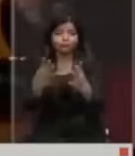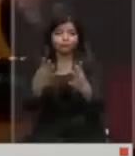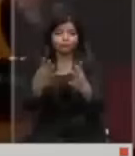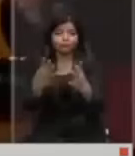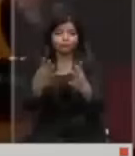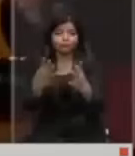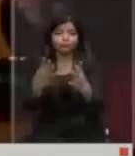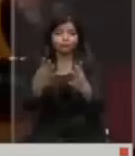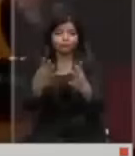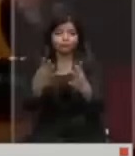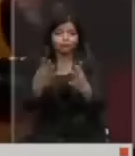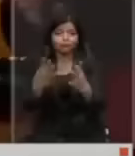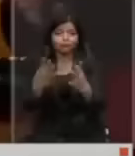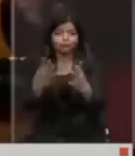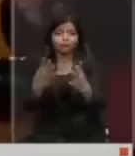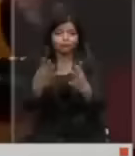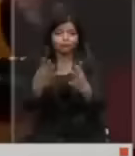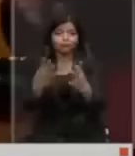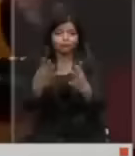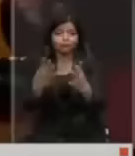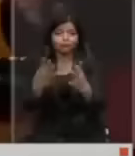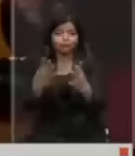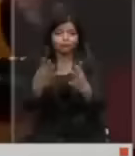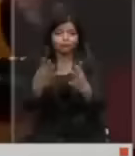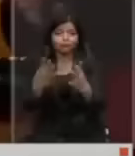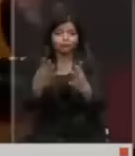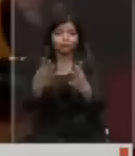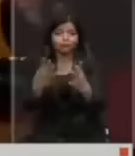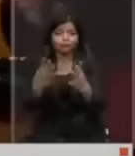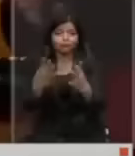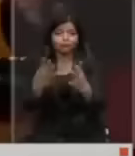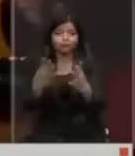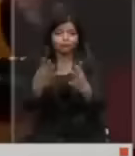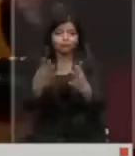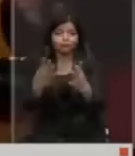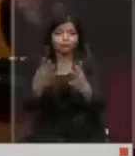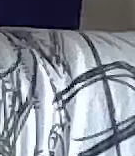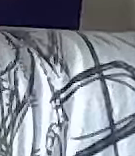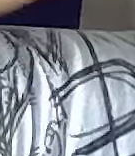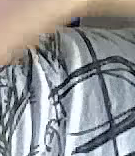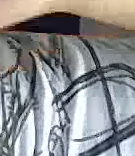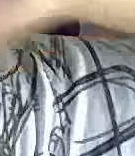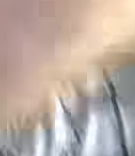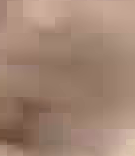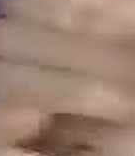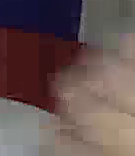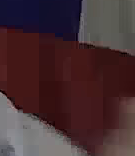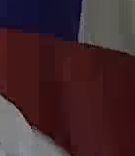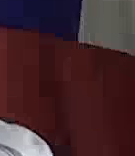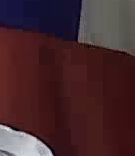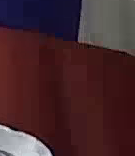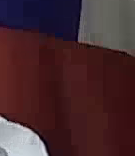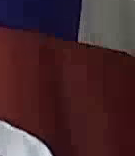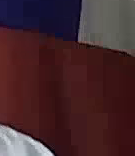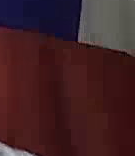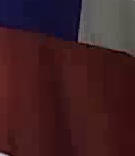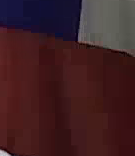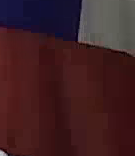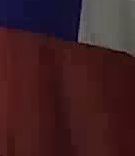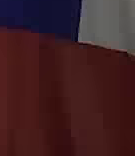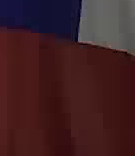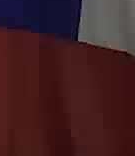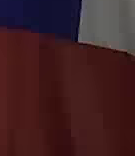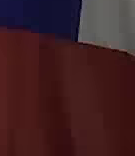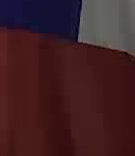ayer en el video de ayer pero yo no dije nunca callate callate o si dije No No dije y se empezaron a